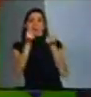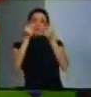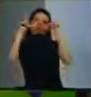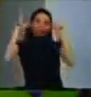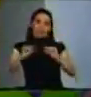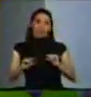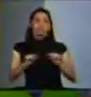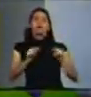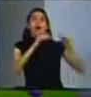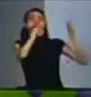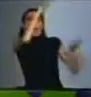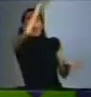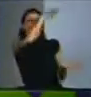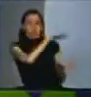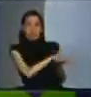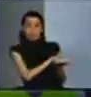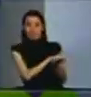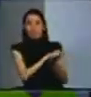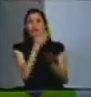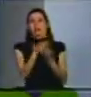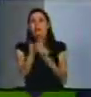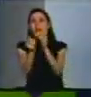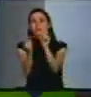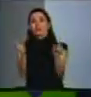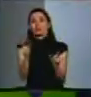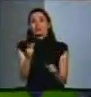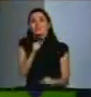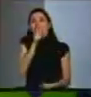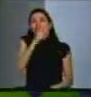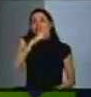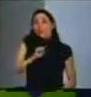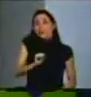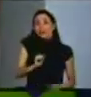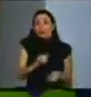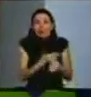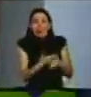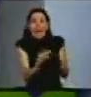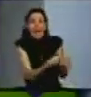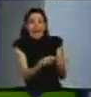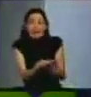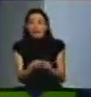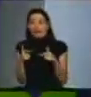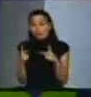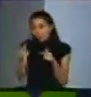bodegas. Oportunidad para todos los pascueros atrasados que con un poco de suerte